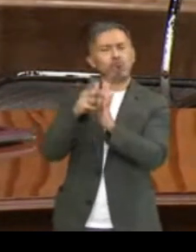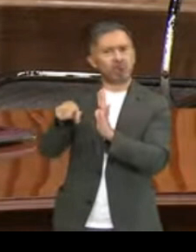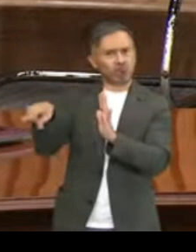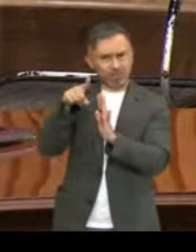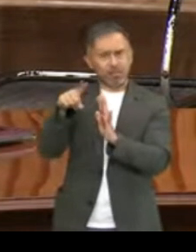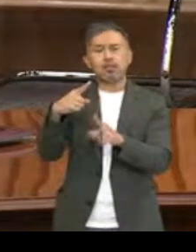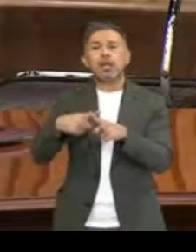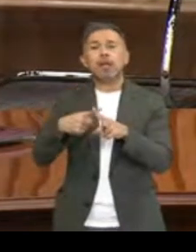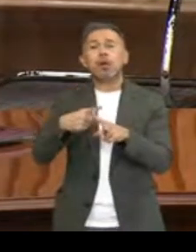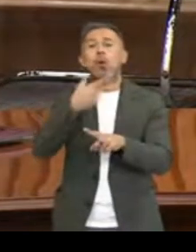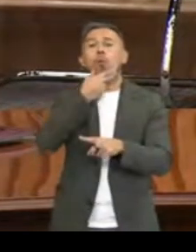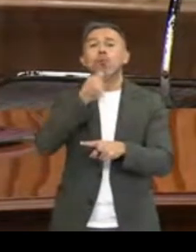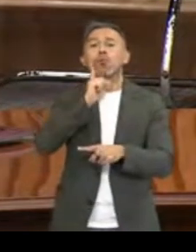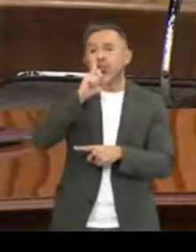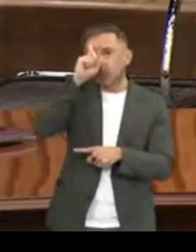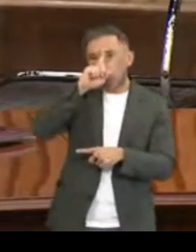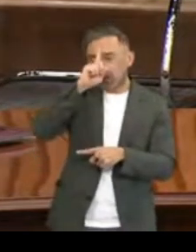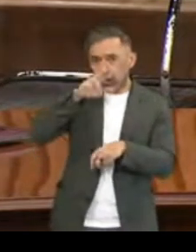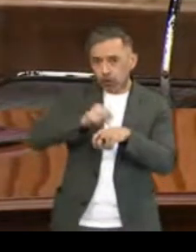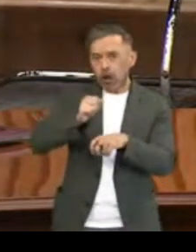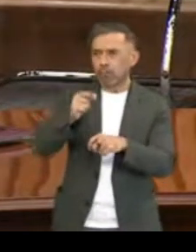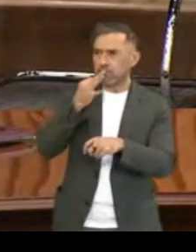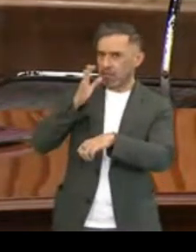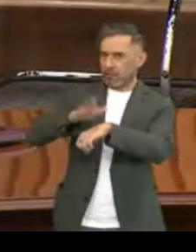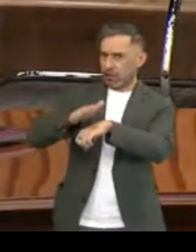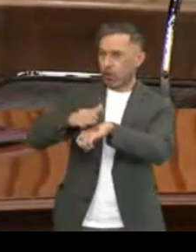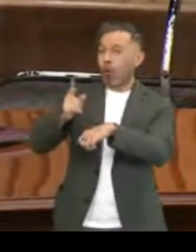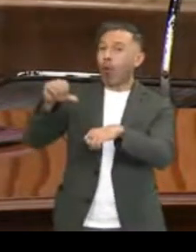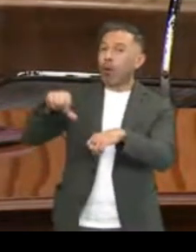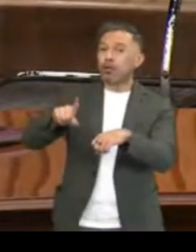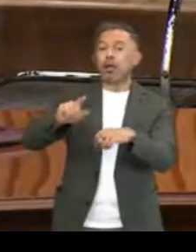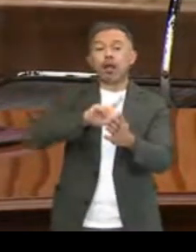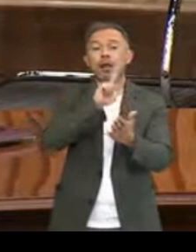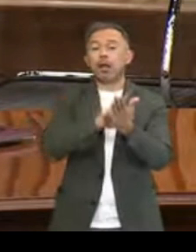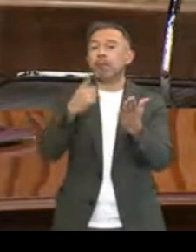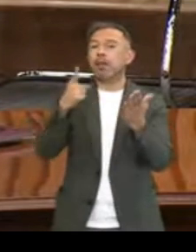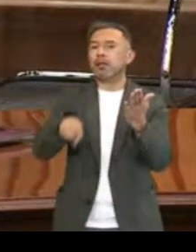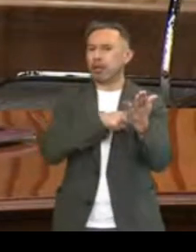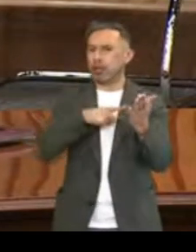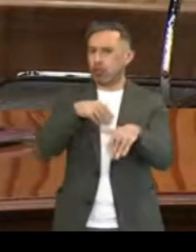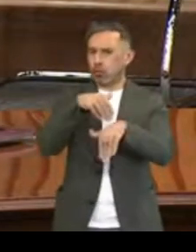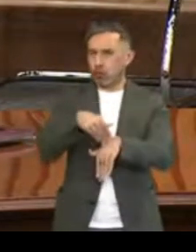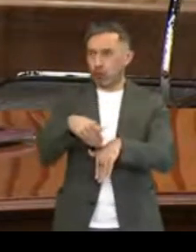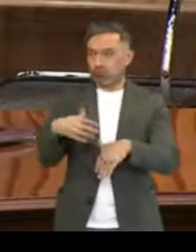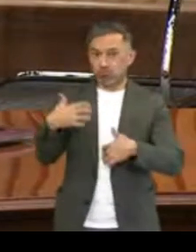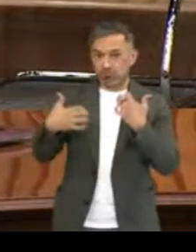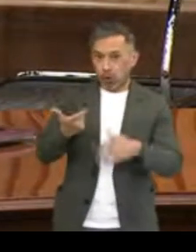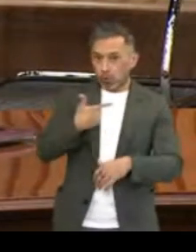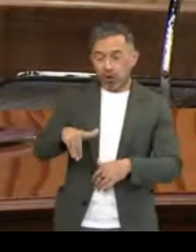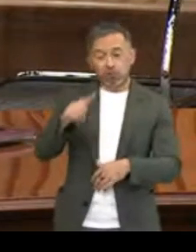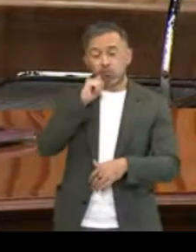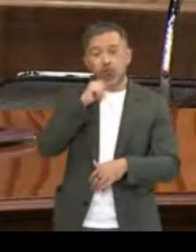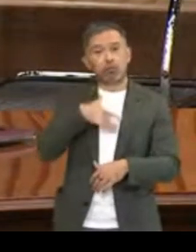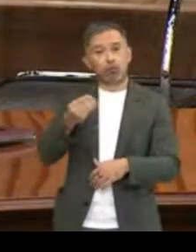las consejeras y consejeros al decirles que es momento de que cumplan la ley, aunque no les guste. Nada más para aclarar. Este es el